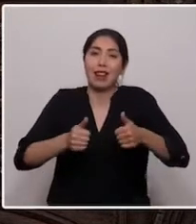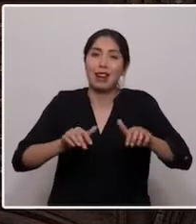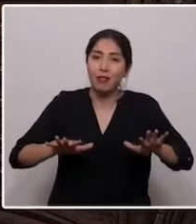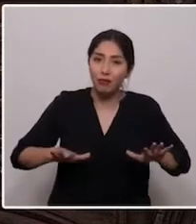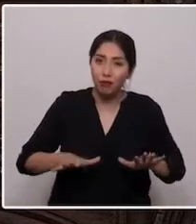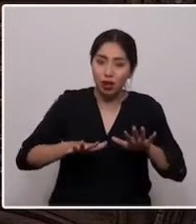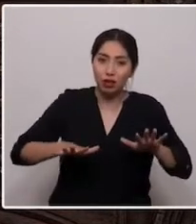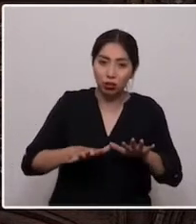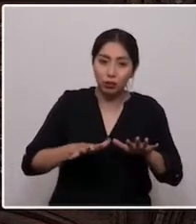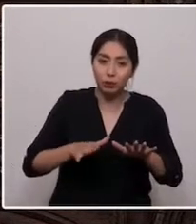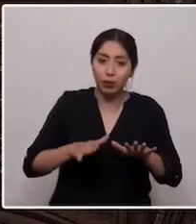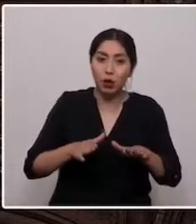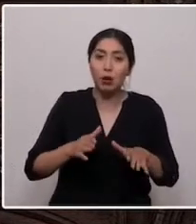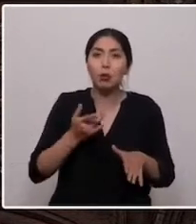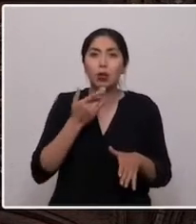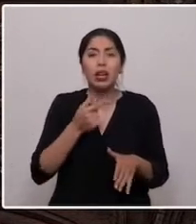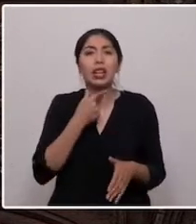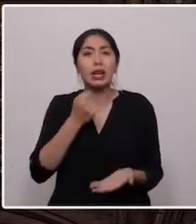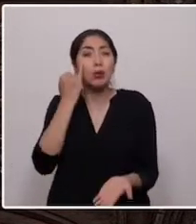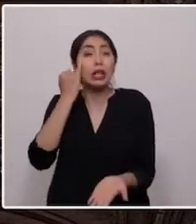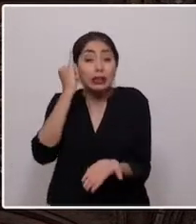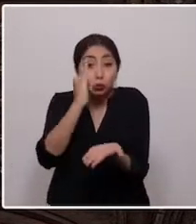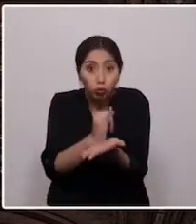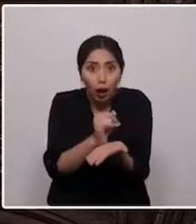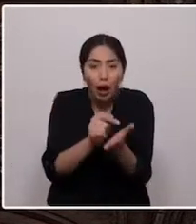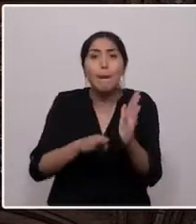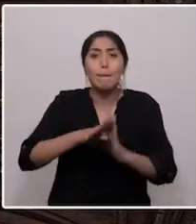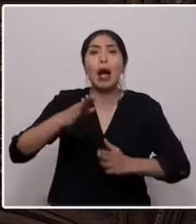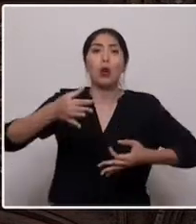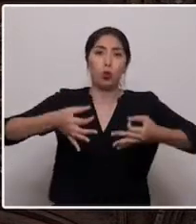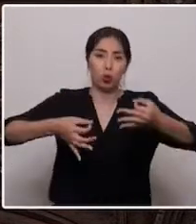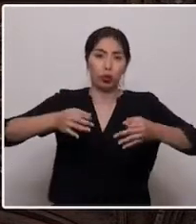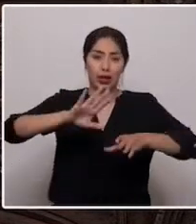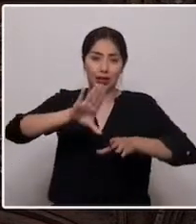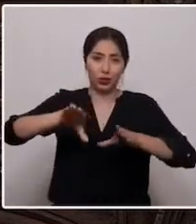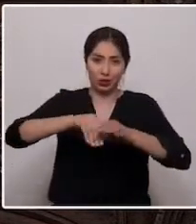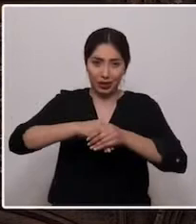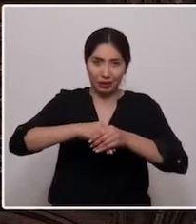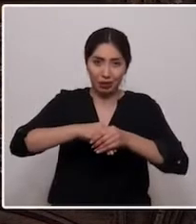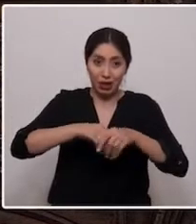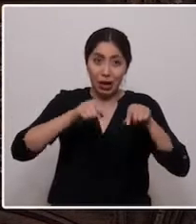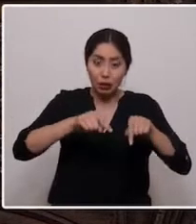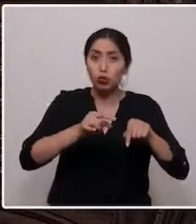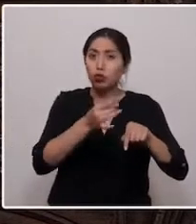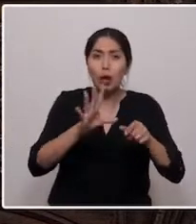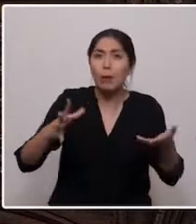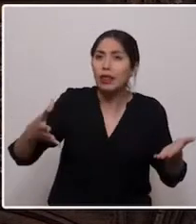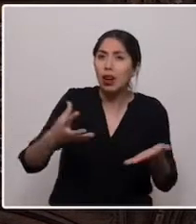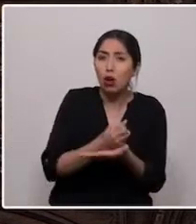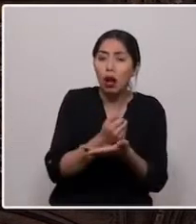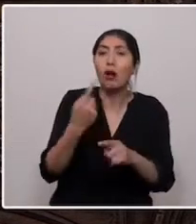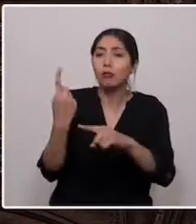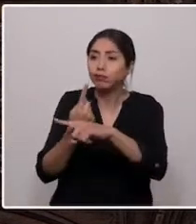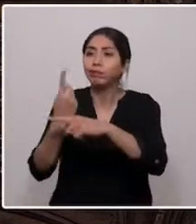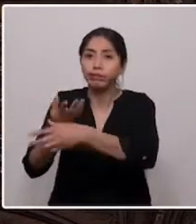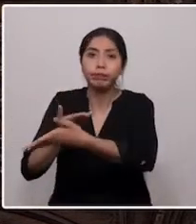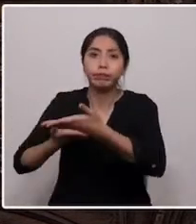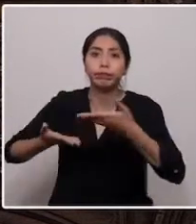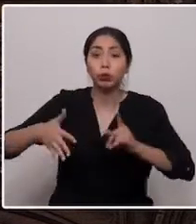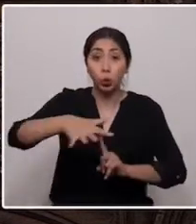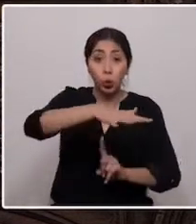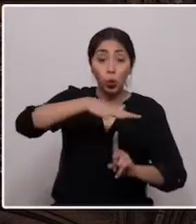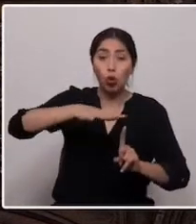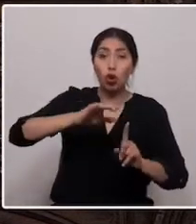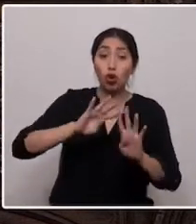una institucionalidad más justa e inclusive, lo que solo será admisible con un diálogo en el contexto de una convención que redacte